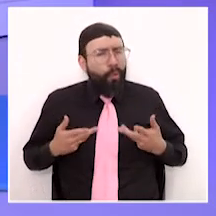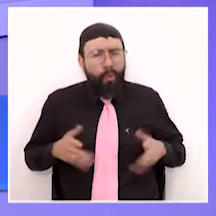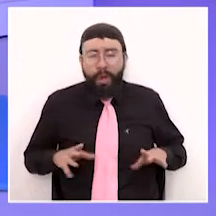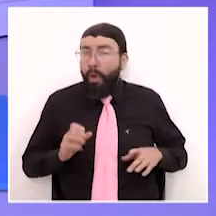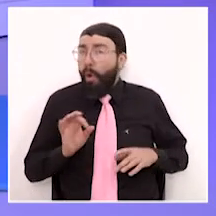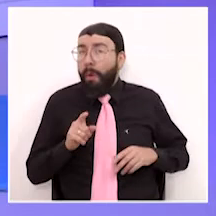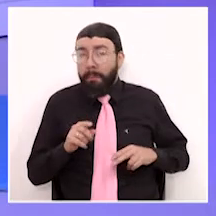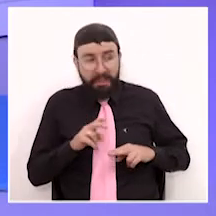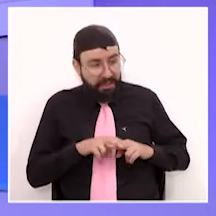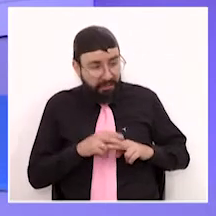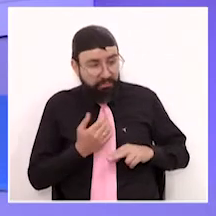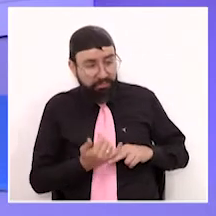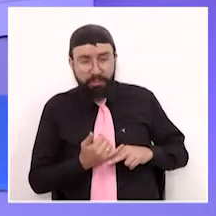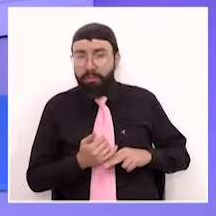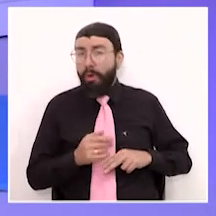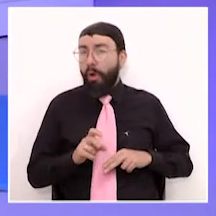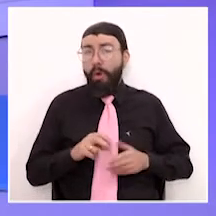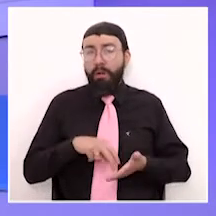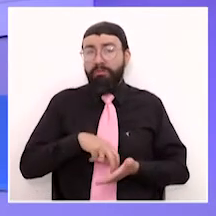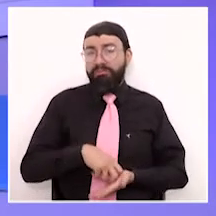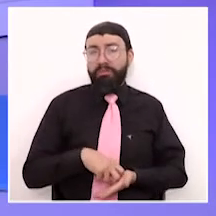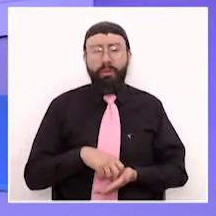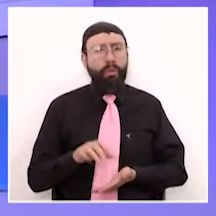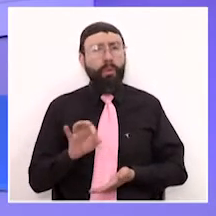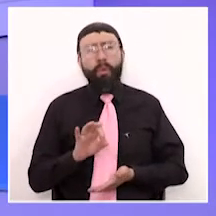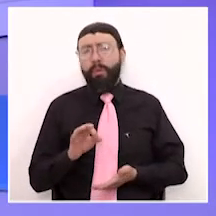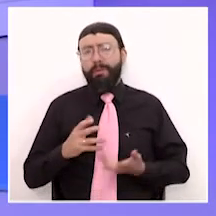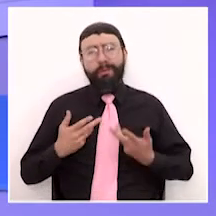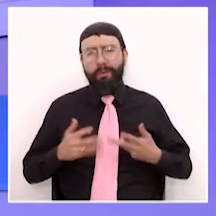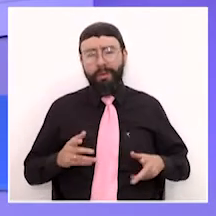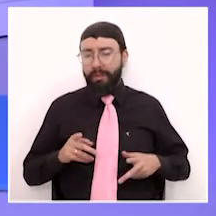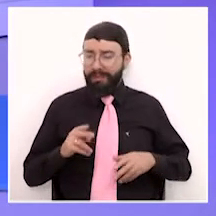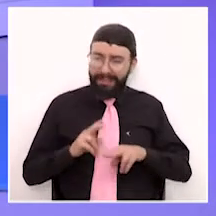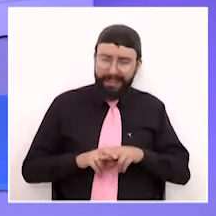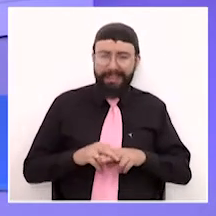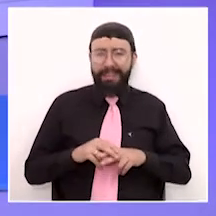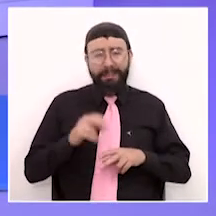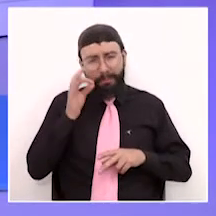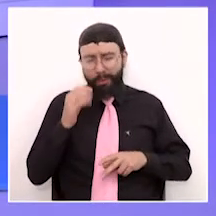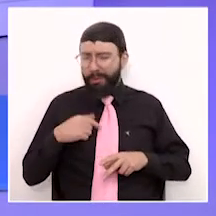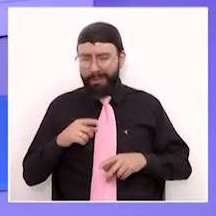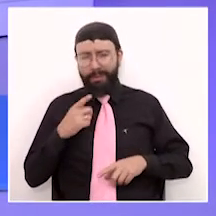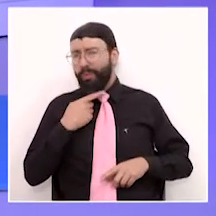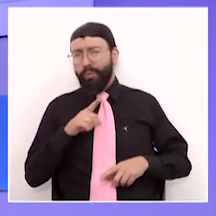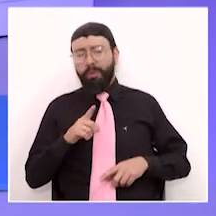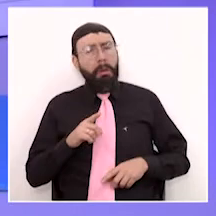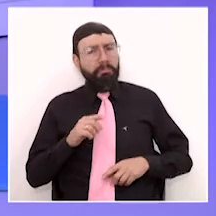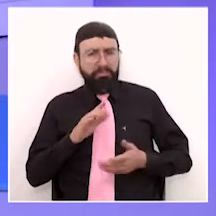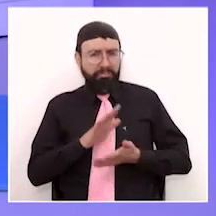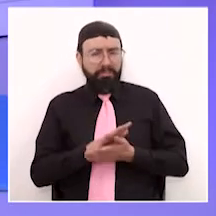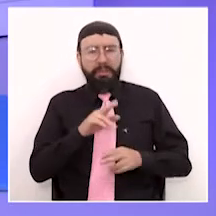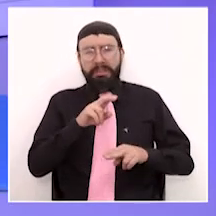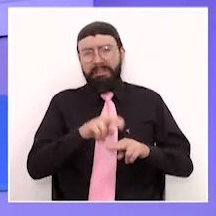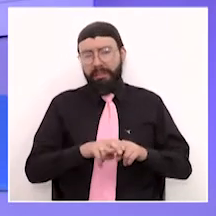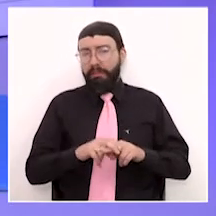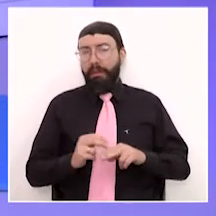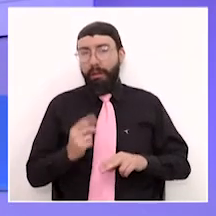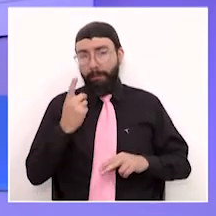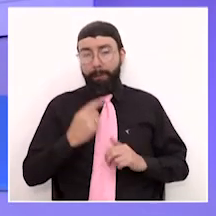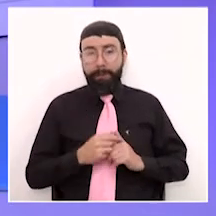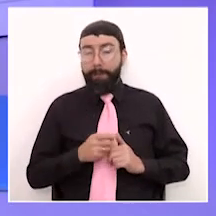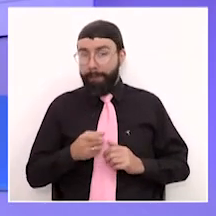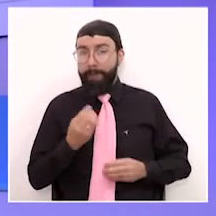manera, arrodillados o en una silla si esto les resulta incómodo. Entonces vamos a hacer